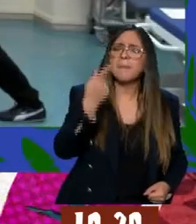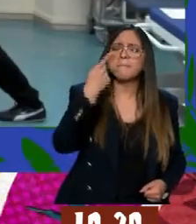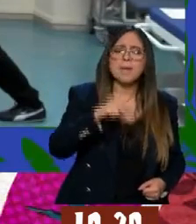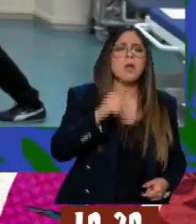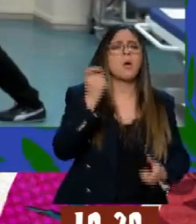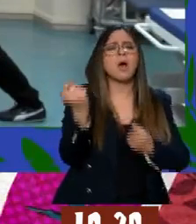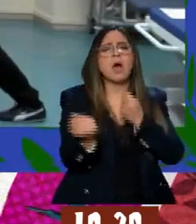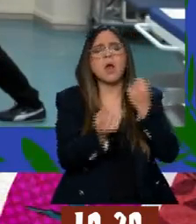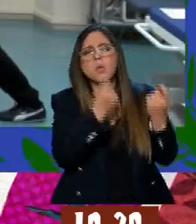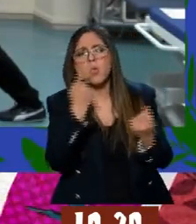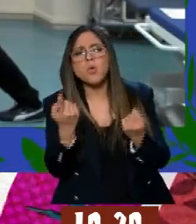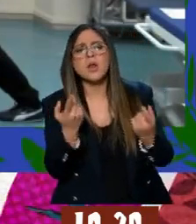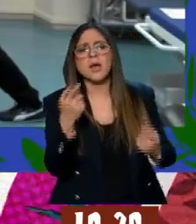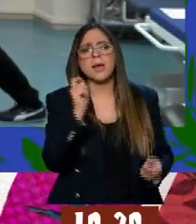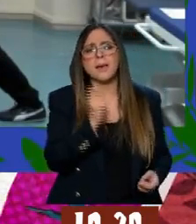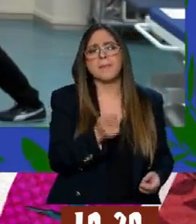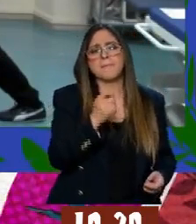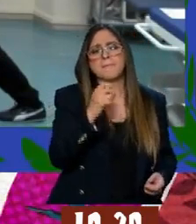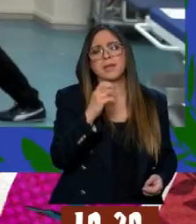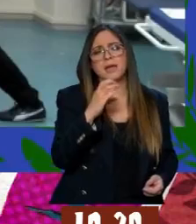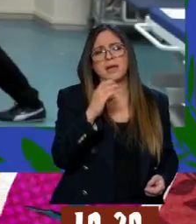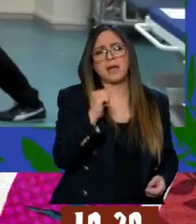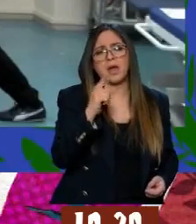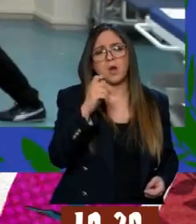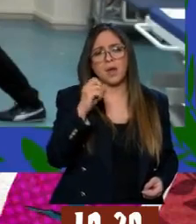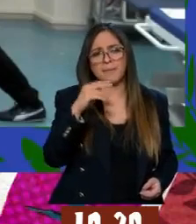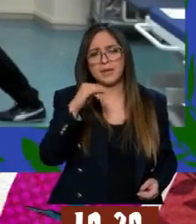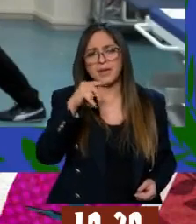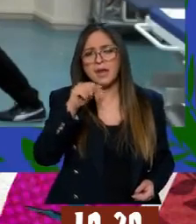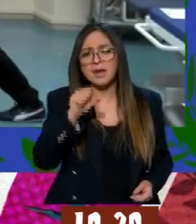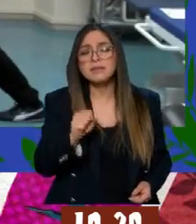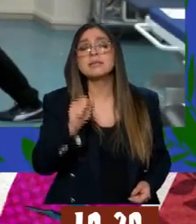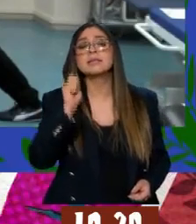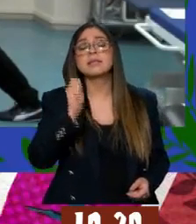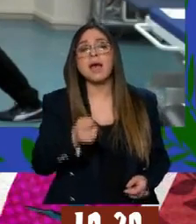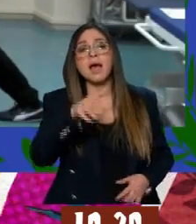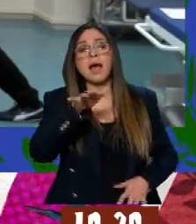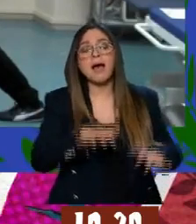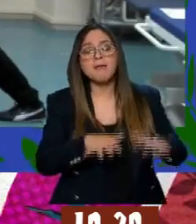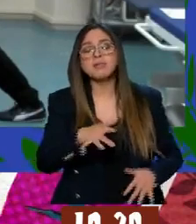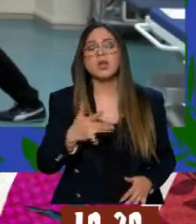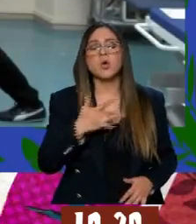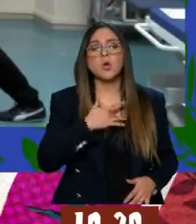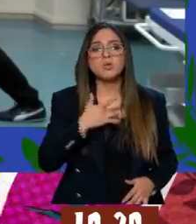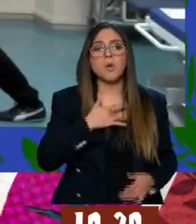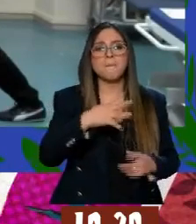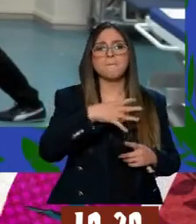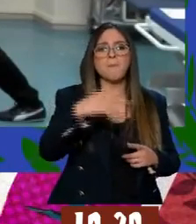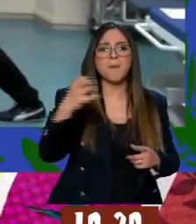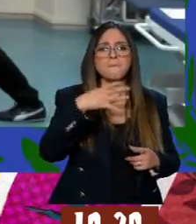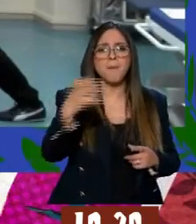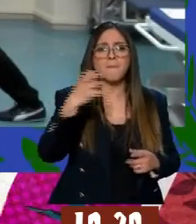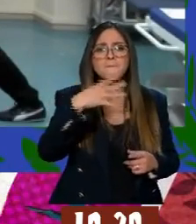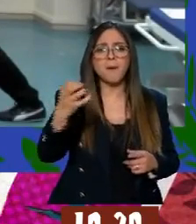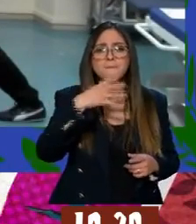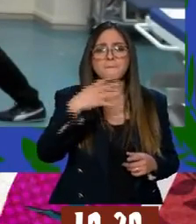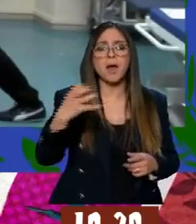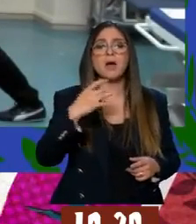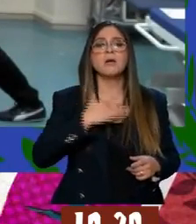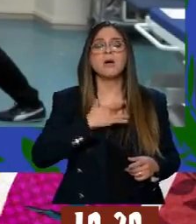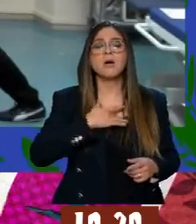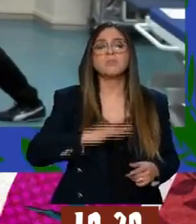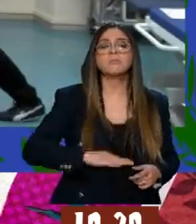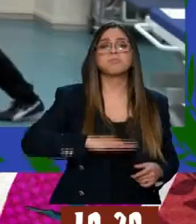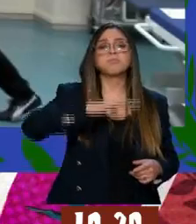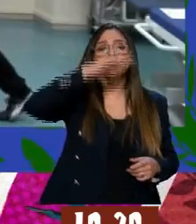Charro, catecolaminas, por ejemplo, que hacen, ¿no?, que aumente esta frecuencia cardíaca, que suba la presión arterial. Por eso un susto, un